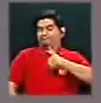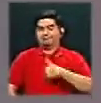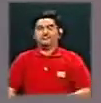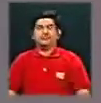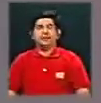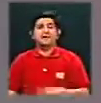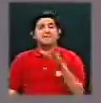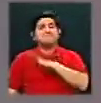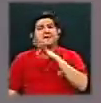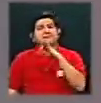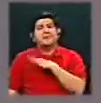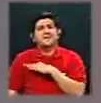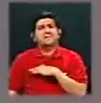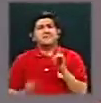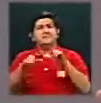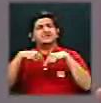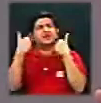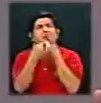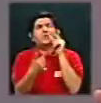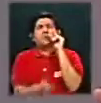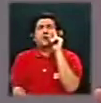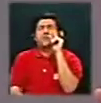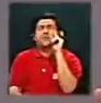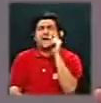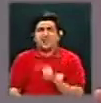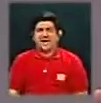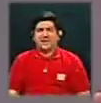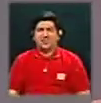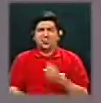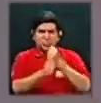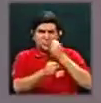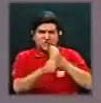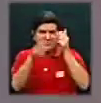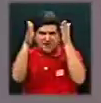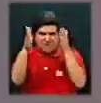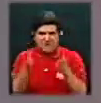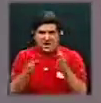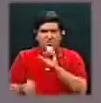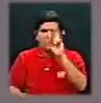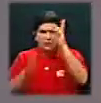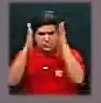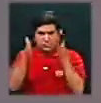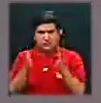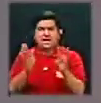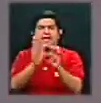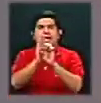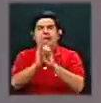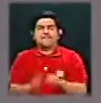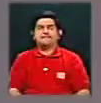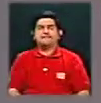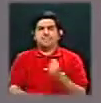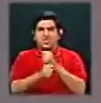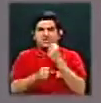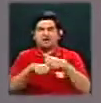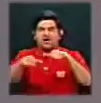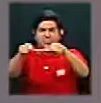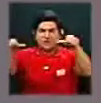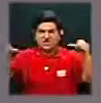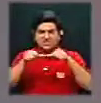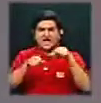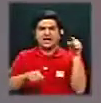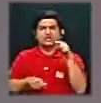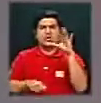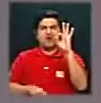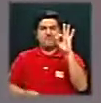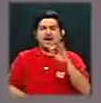Se beneficia un segmento pequeño de la fuerza de trabajo, de la mano de obra de Costa Rica, por ejemplo, los empleados de zona franca y especialmente